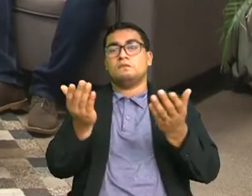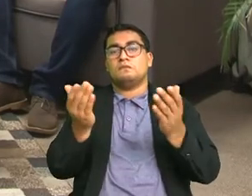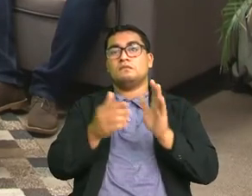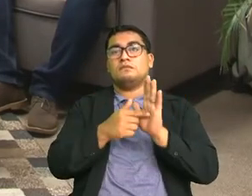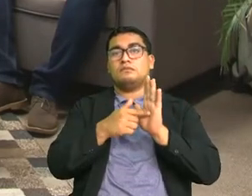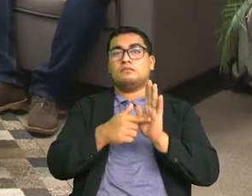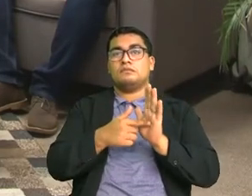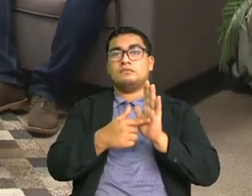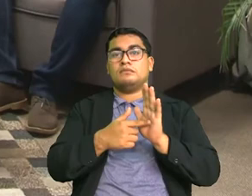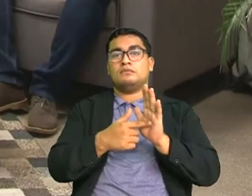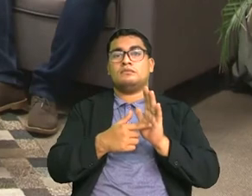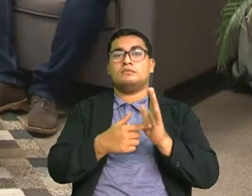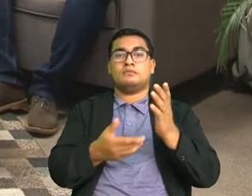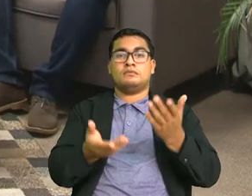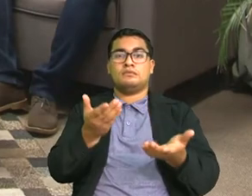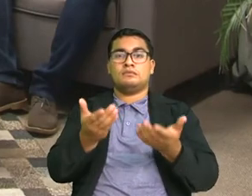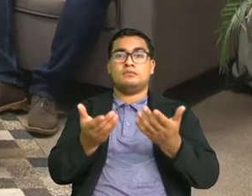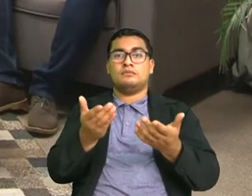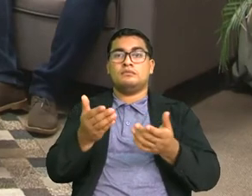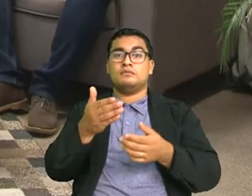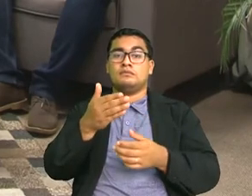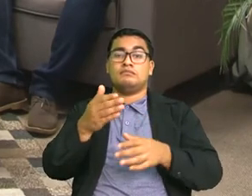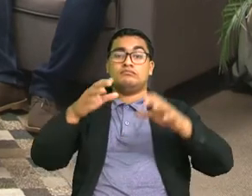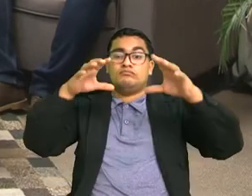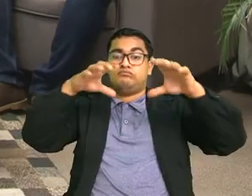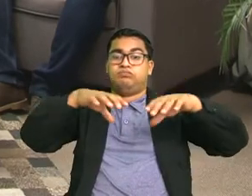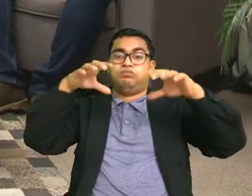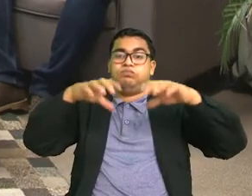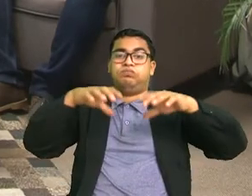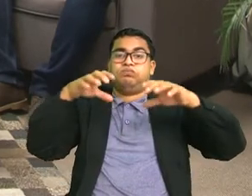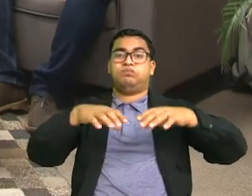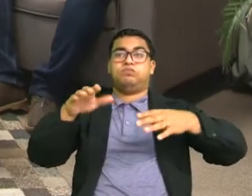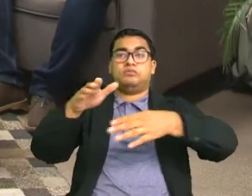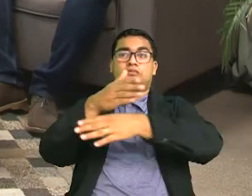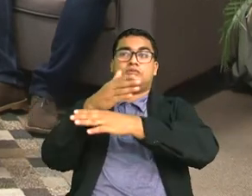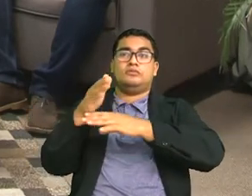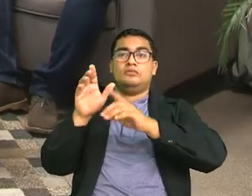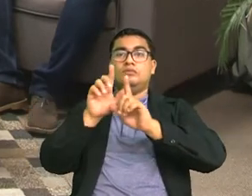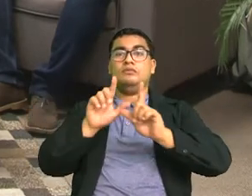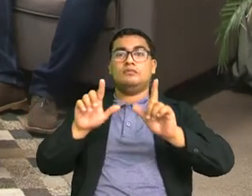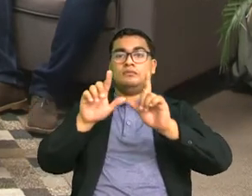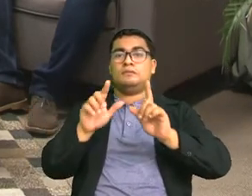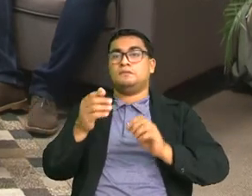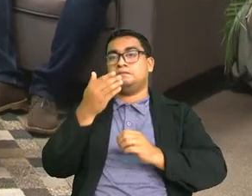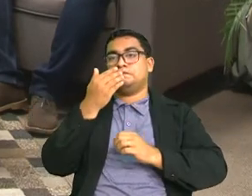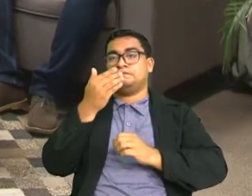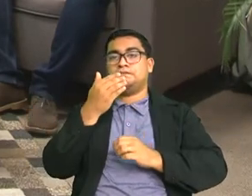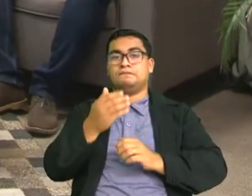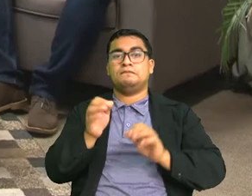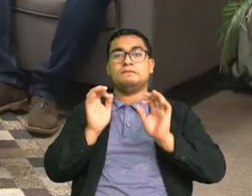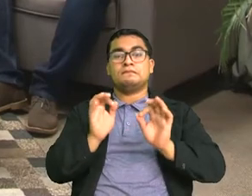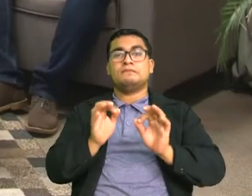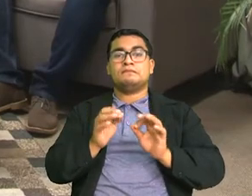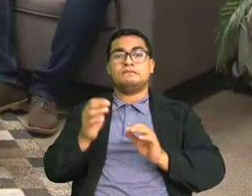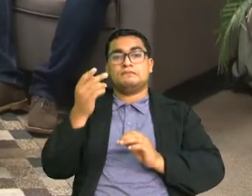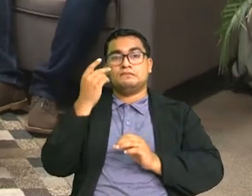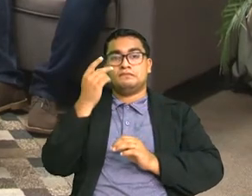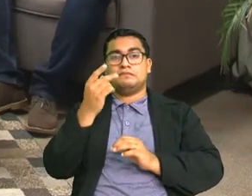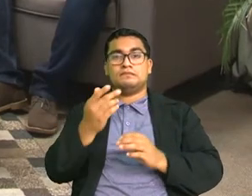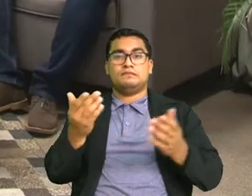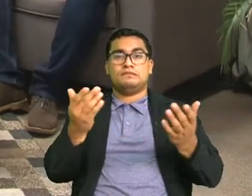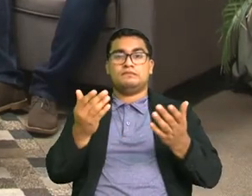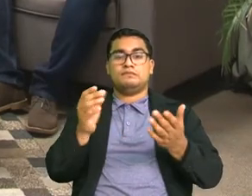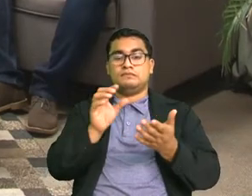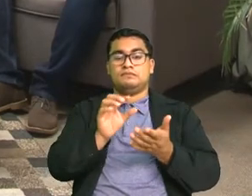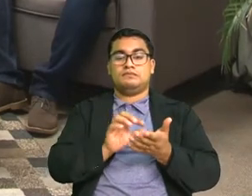haya comportamientos de lluvia en la zona donde ya tenemos asegurada muy buena cosecha es decir mirar plantaciones de frijol